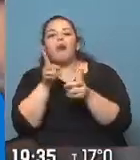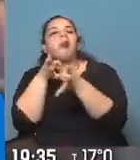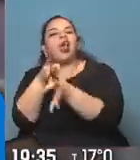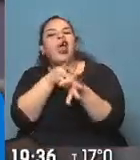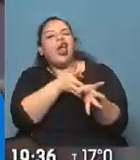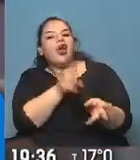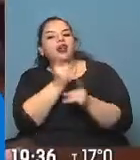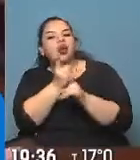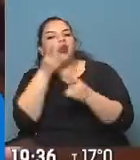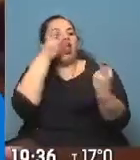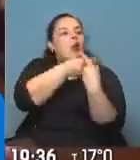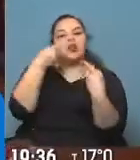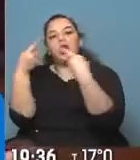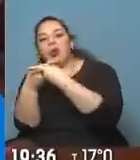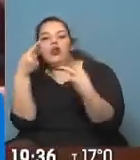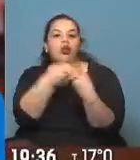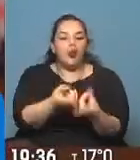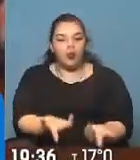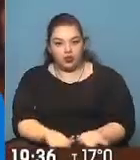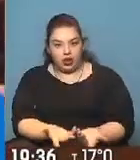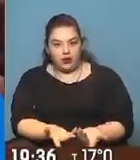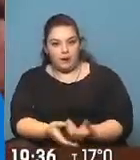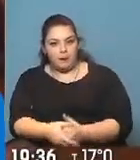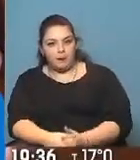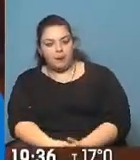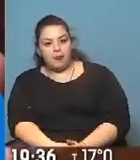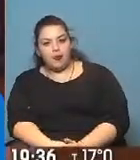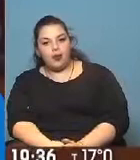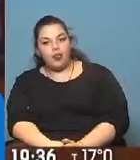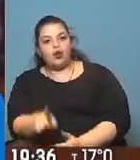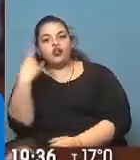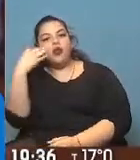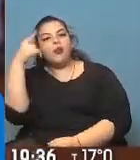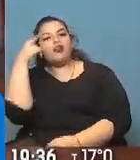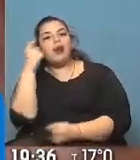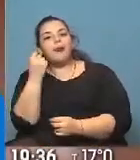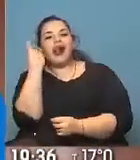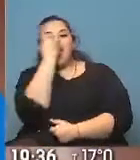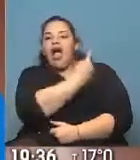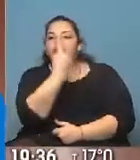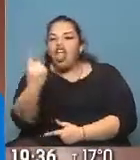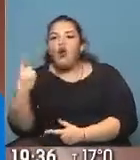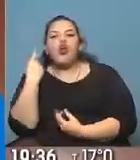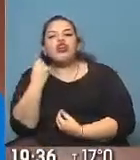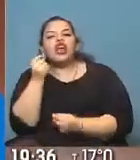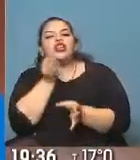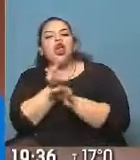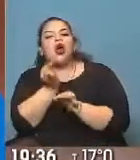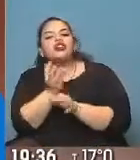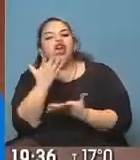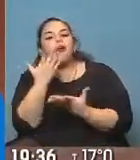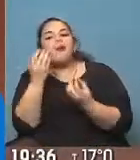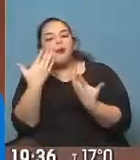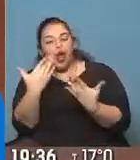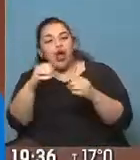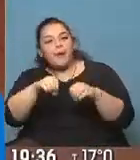tenemos que ver este que es para cada uno de nosotros una mejor educación si